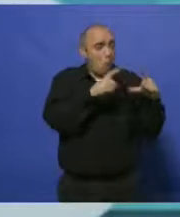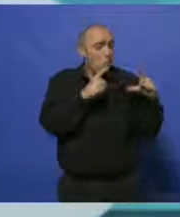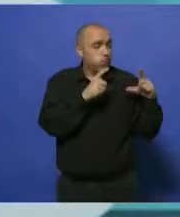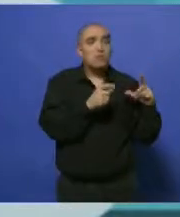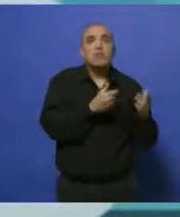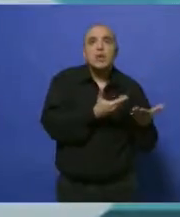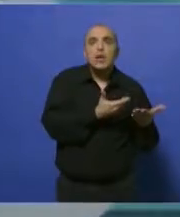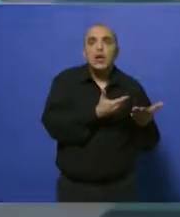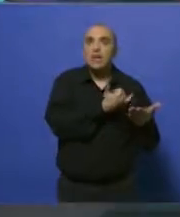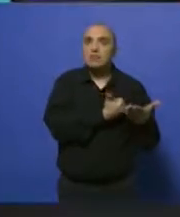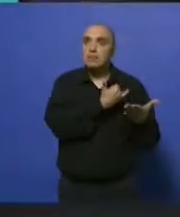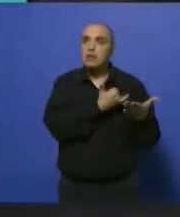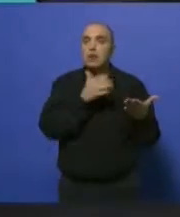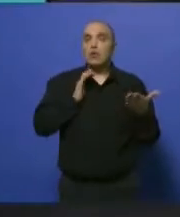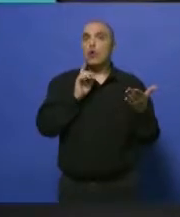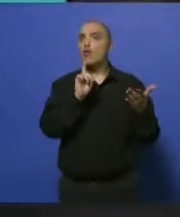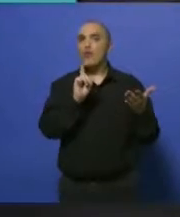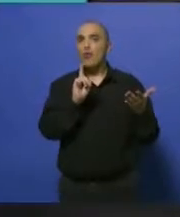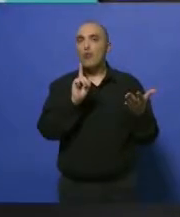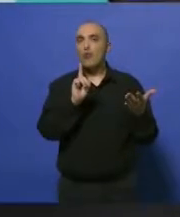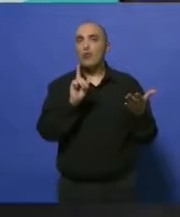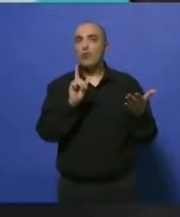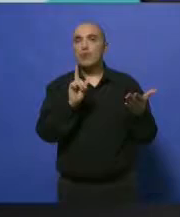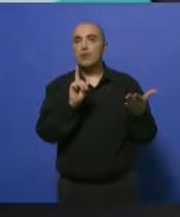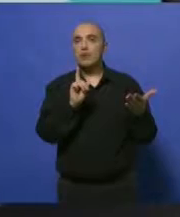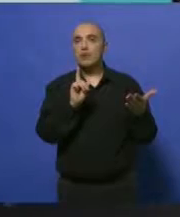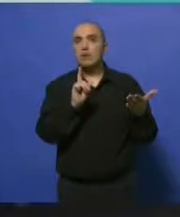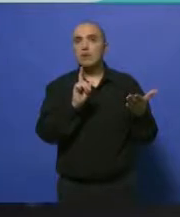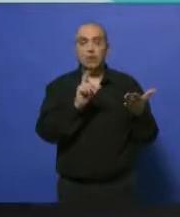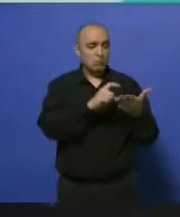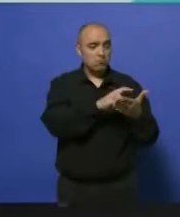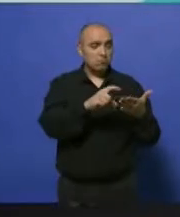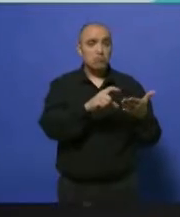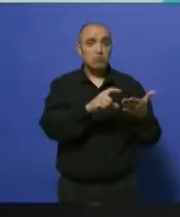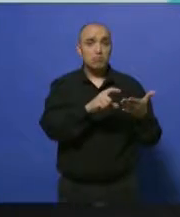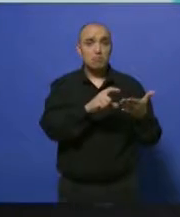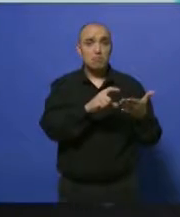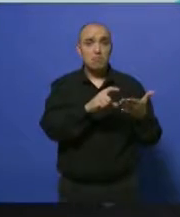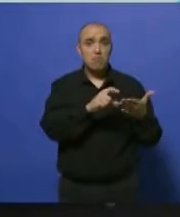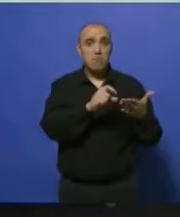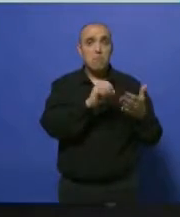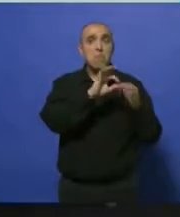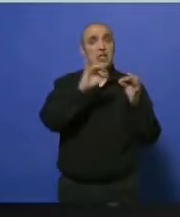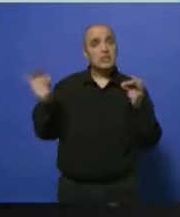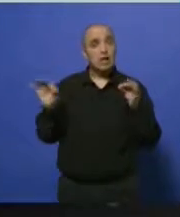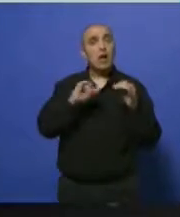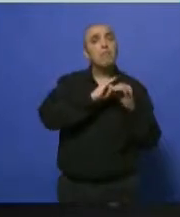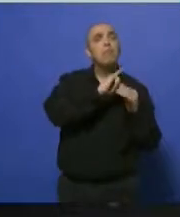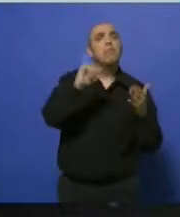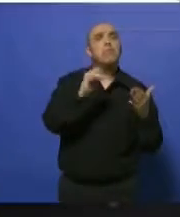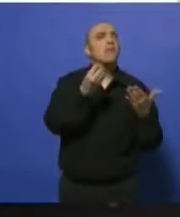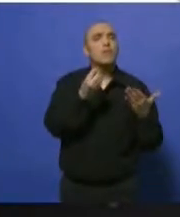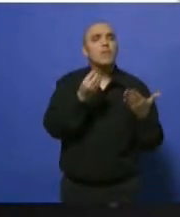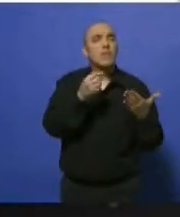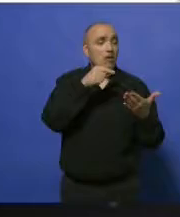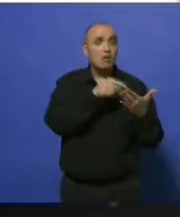sociales, arrancaron las especulaciones con posibilidad de hackeo y demás. Aparece un mensaje de texto y lo vamos a buscar, le pido al señor director, la imagen de que la línea ya